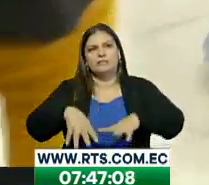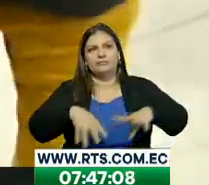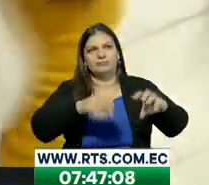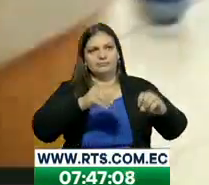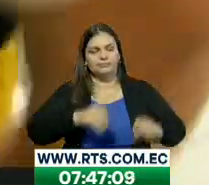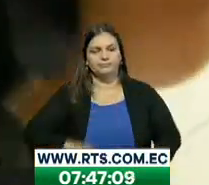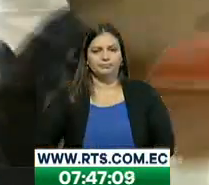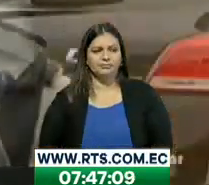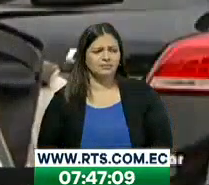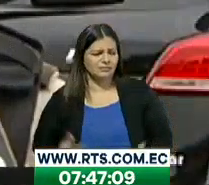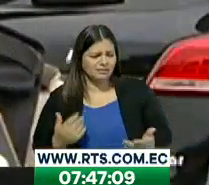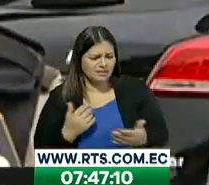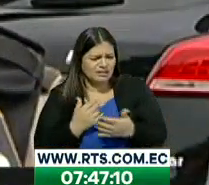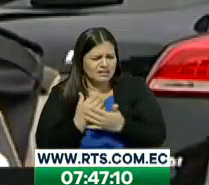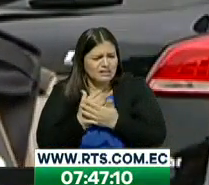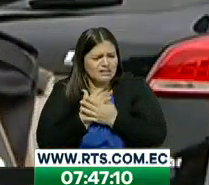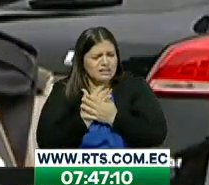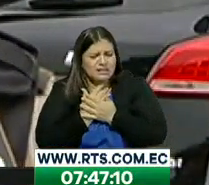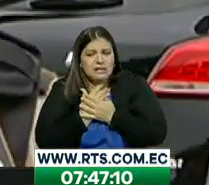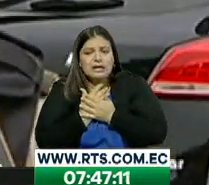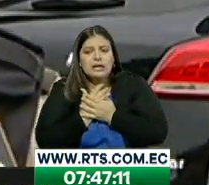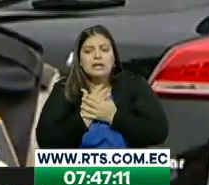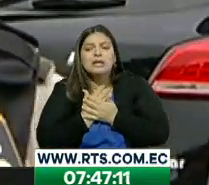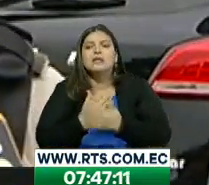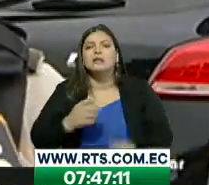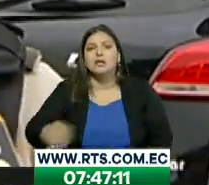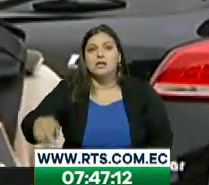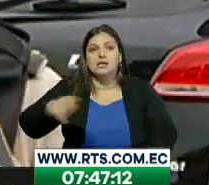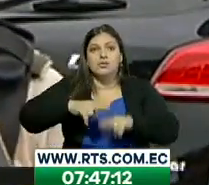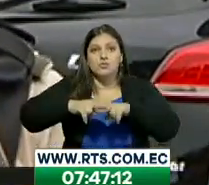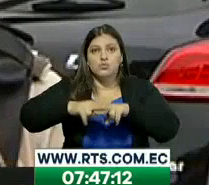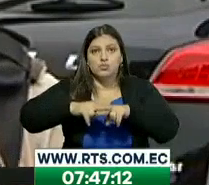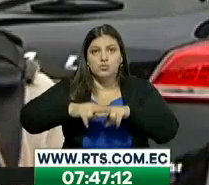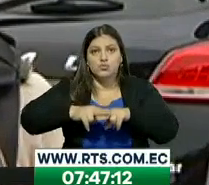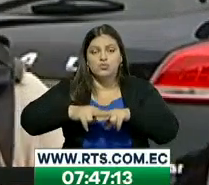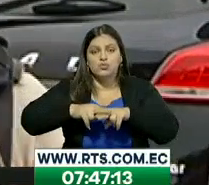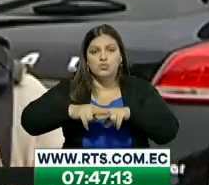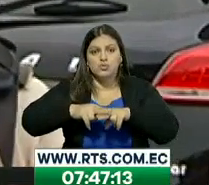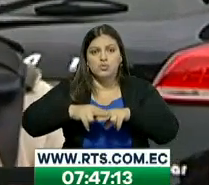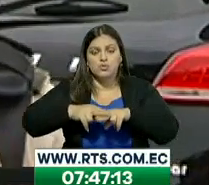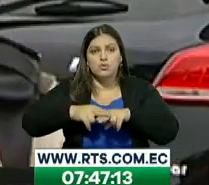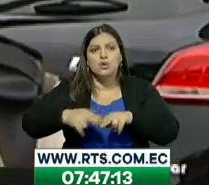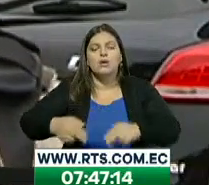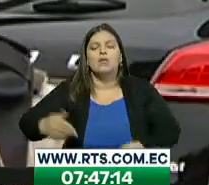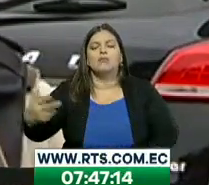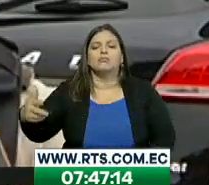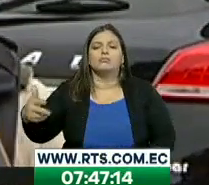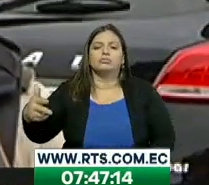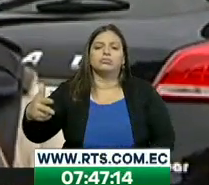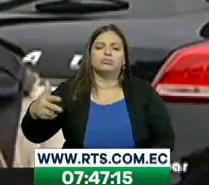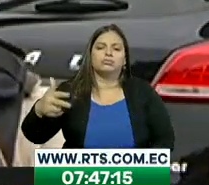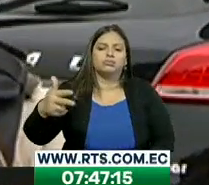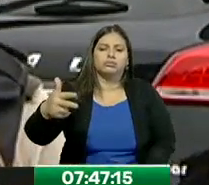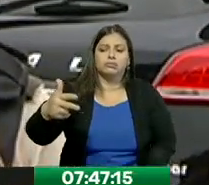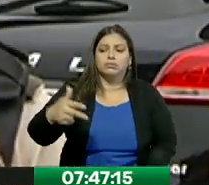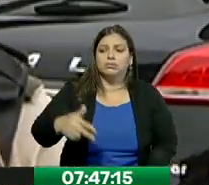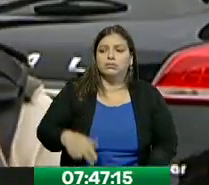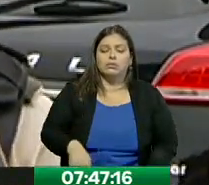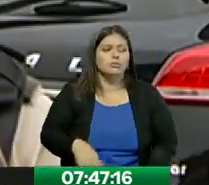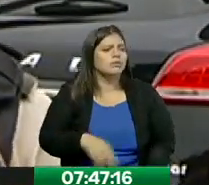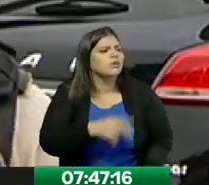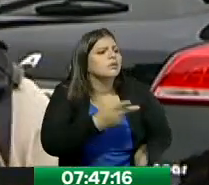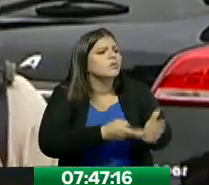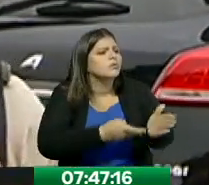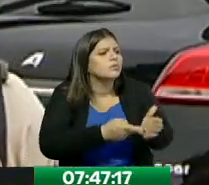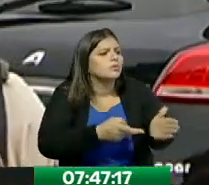a los policías. Logran capturarlo y llaman de inmediatamente a la policía, en donde al llegar al